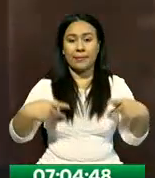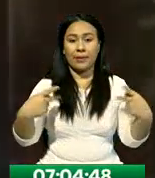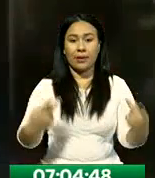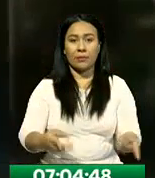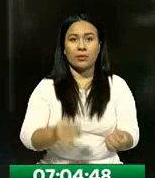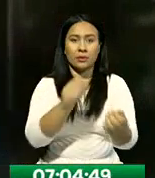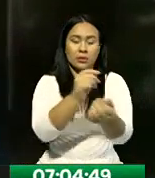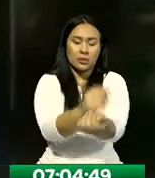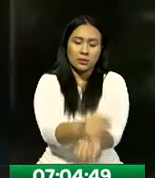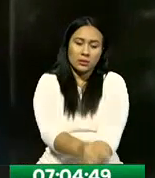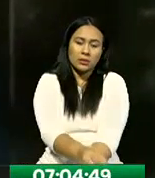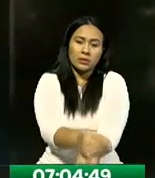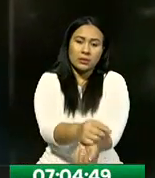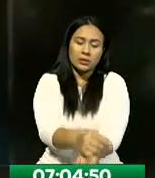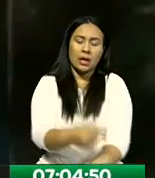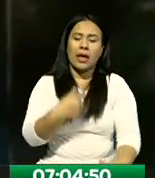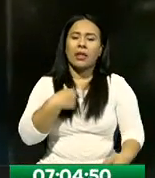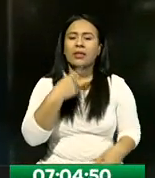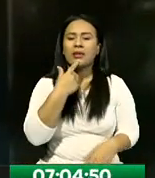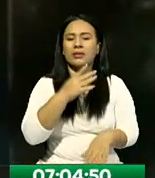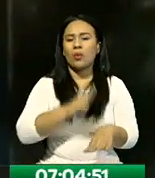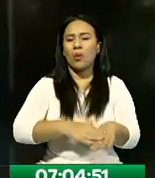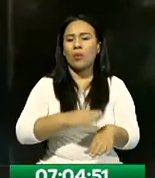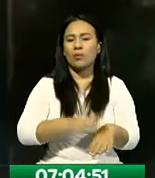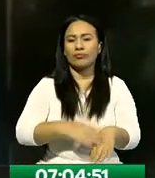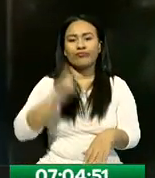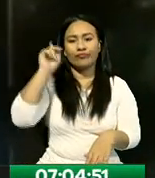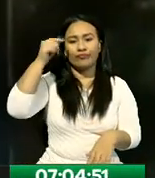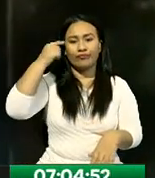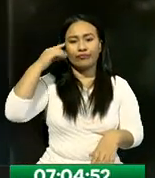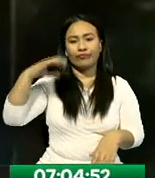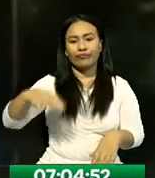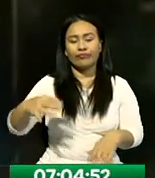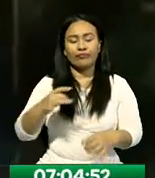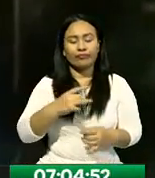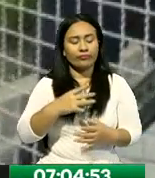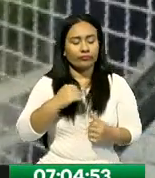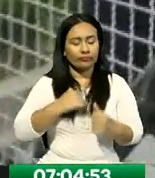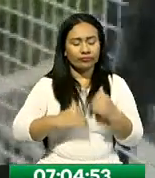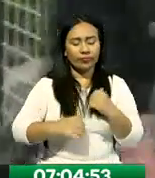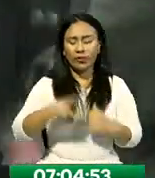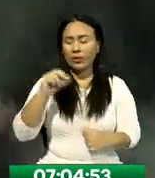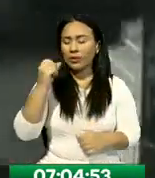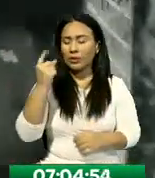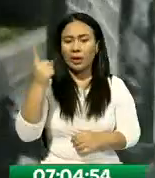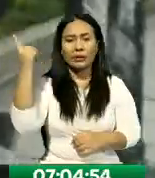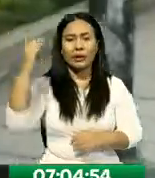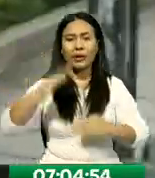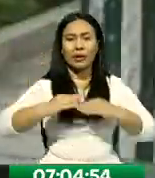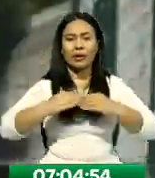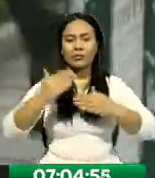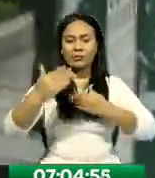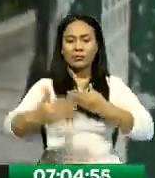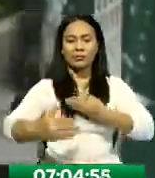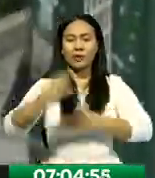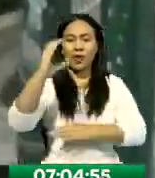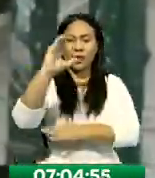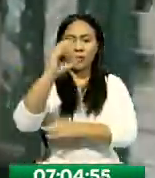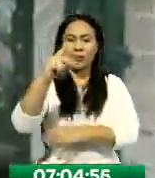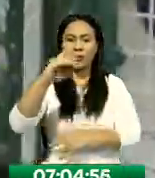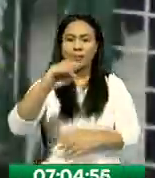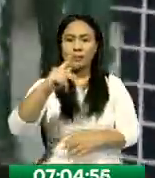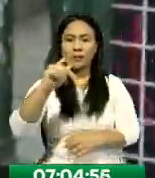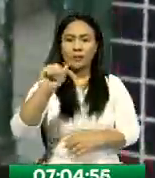aunque encadenados. Buscan culpables de la muerte y en medio del dolor los encuentran. Desde Pasto, Nariño, informa